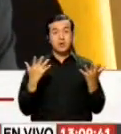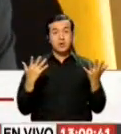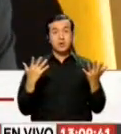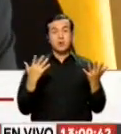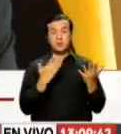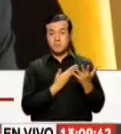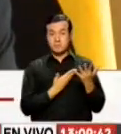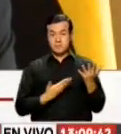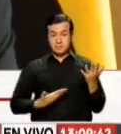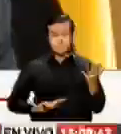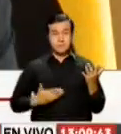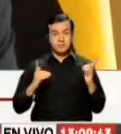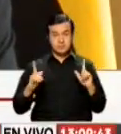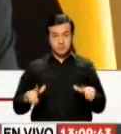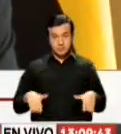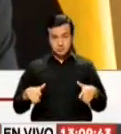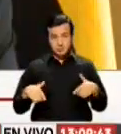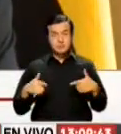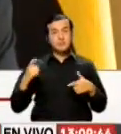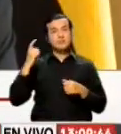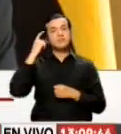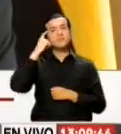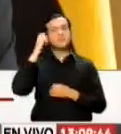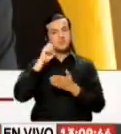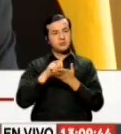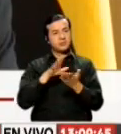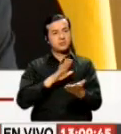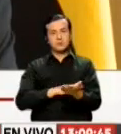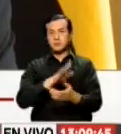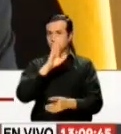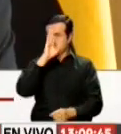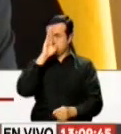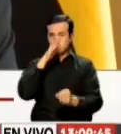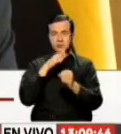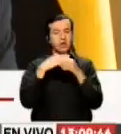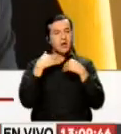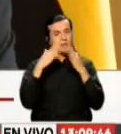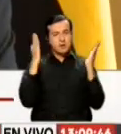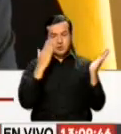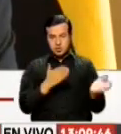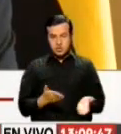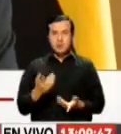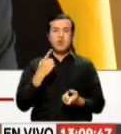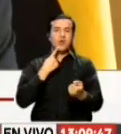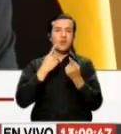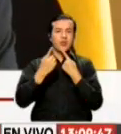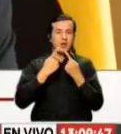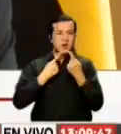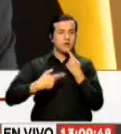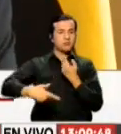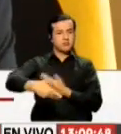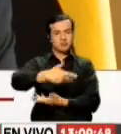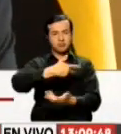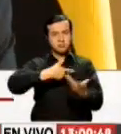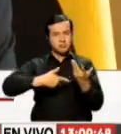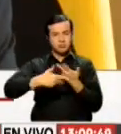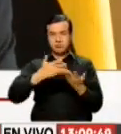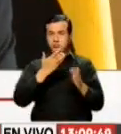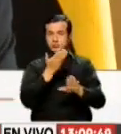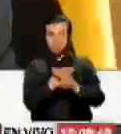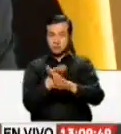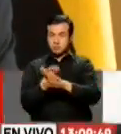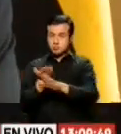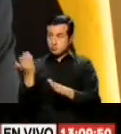del presidente Lenín Moreno proyecta un claro espíritu de apertura, de diálogo, para que los aportes se nutran